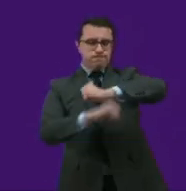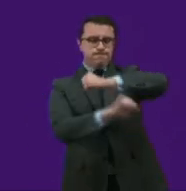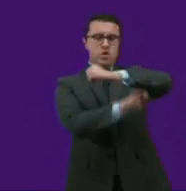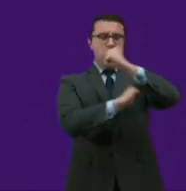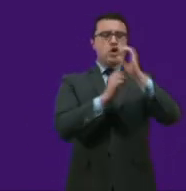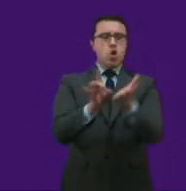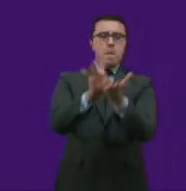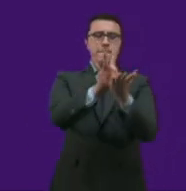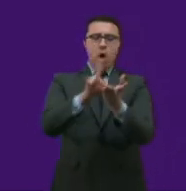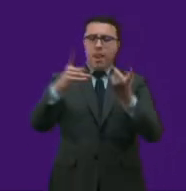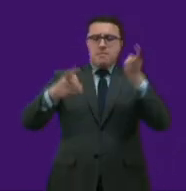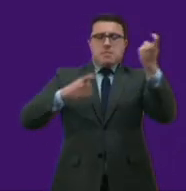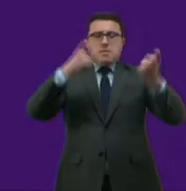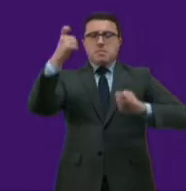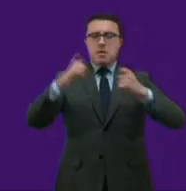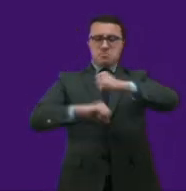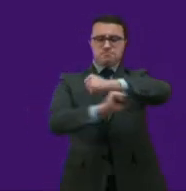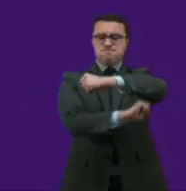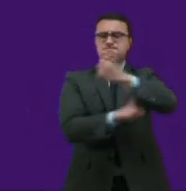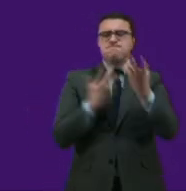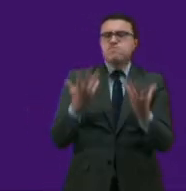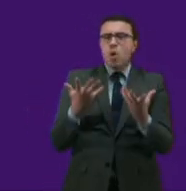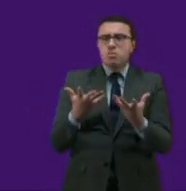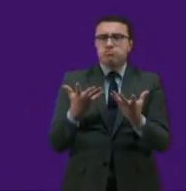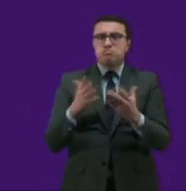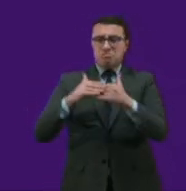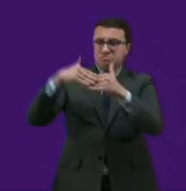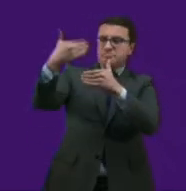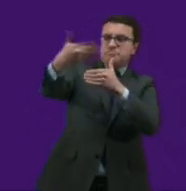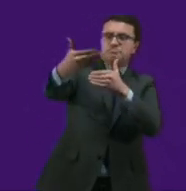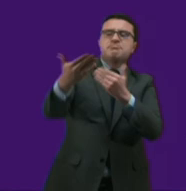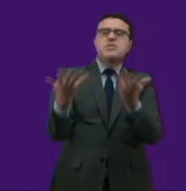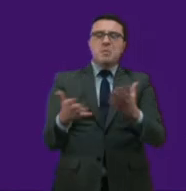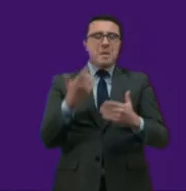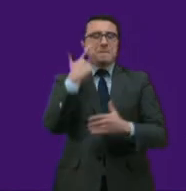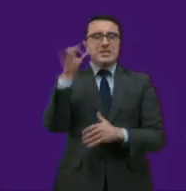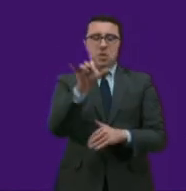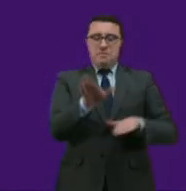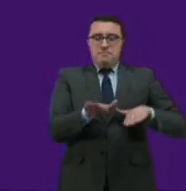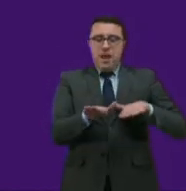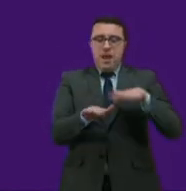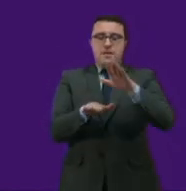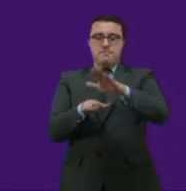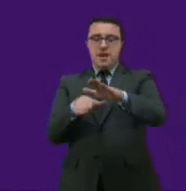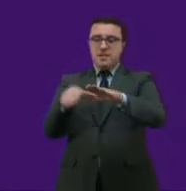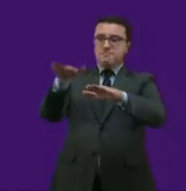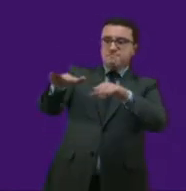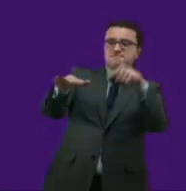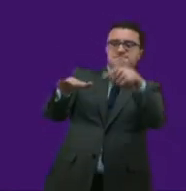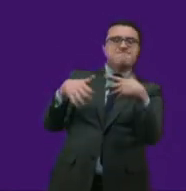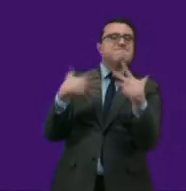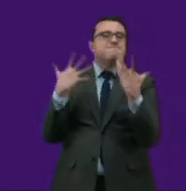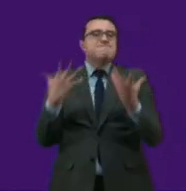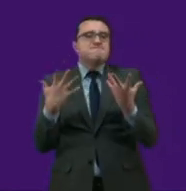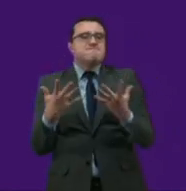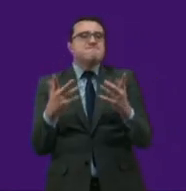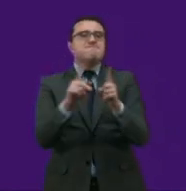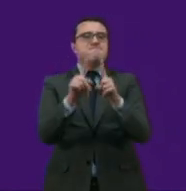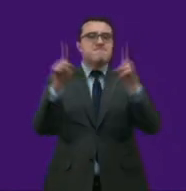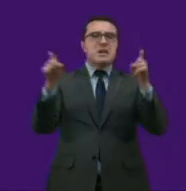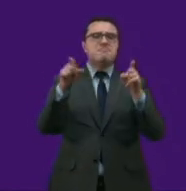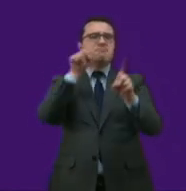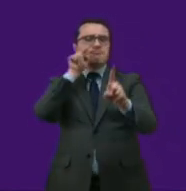¿qué le dirían? ¿Qué sigue después? ¿Cuál es como el siguiente paso en términos de